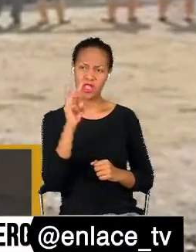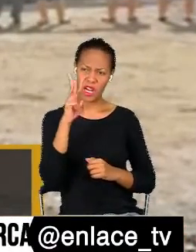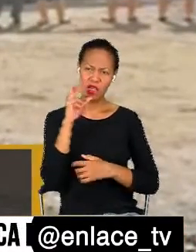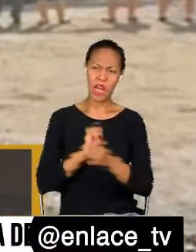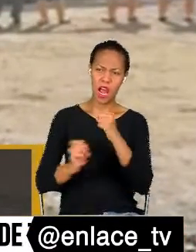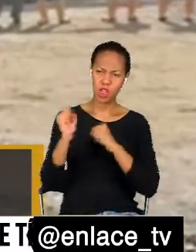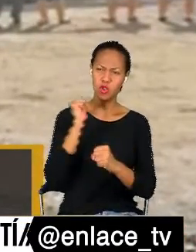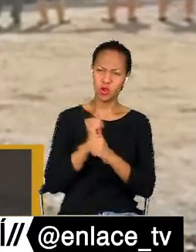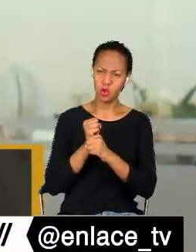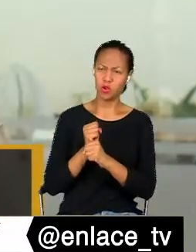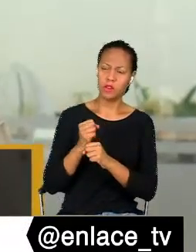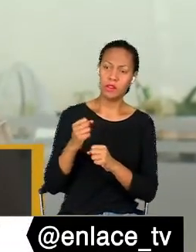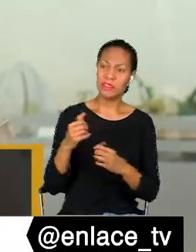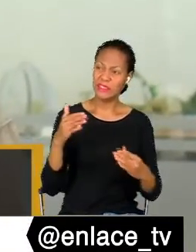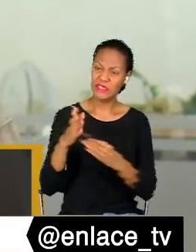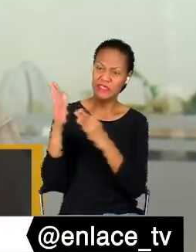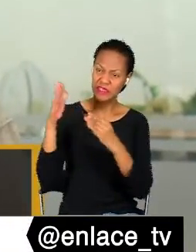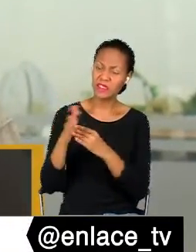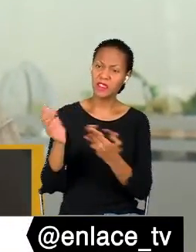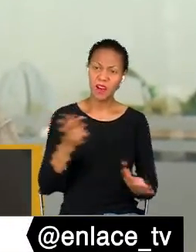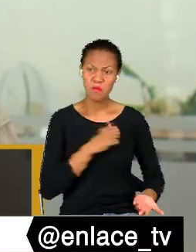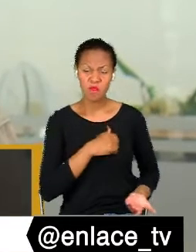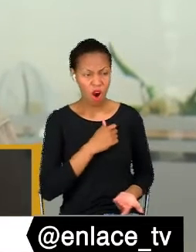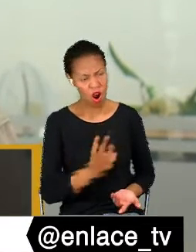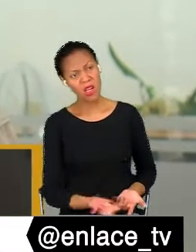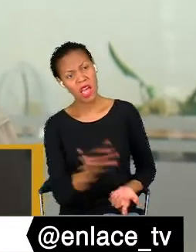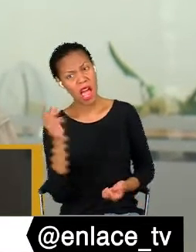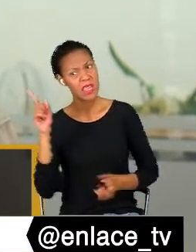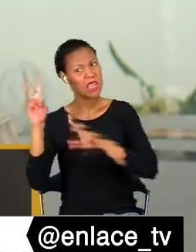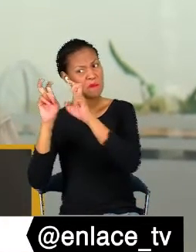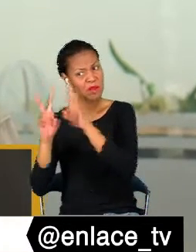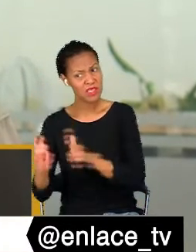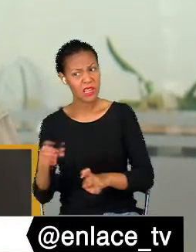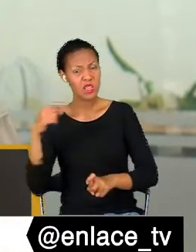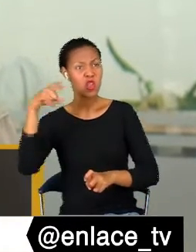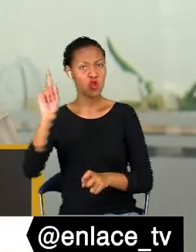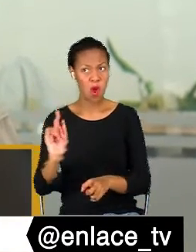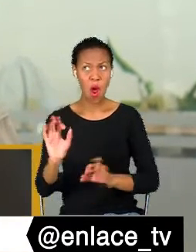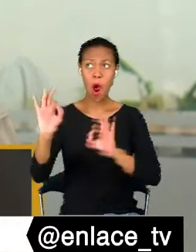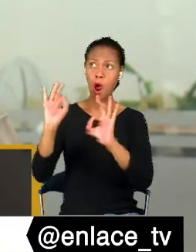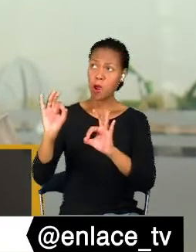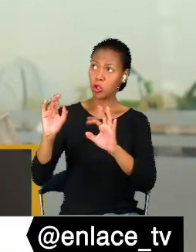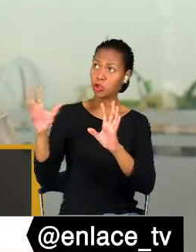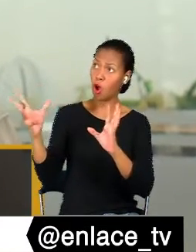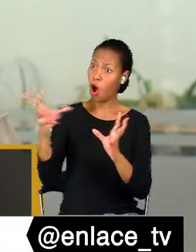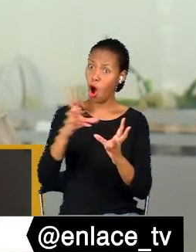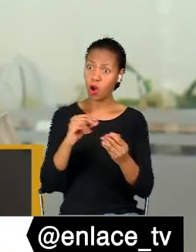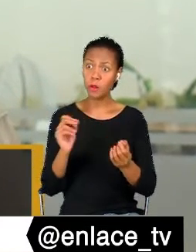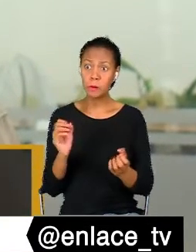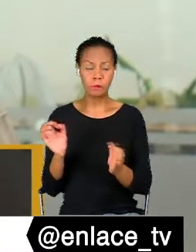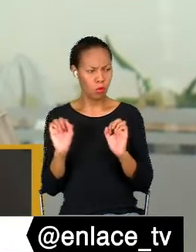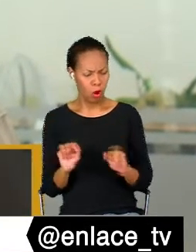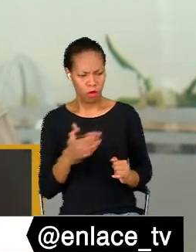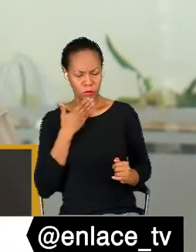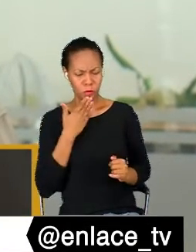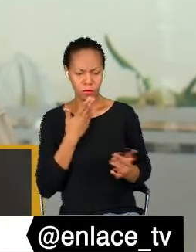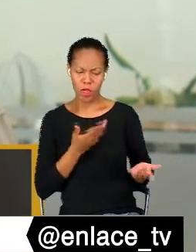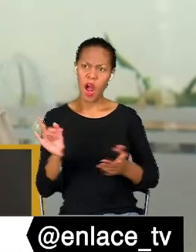la necesidad de intervenir y realizar investigaciones tanto en el tema de salud ocupacional como en el tema de seguridad del trabajo en esta